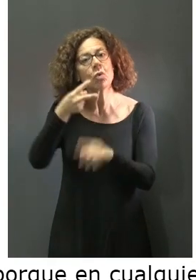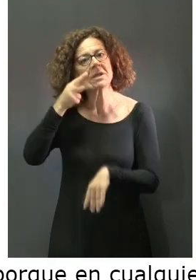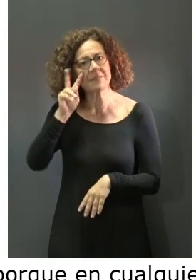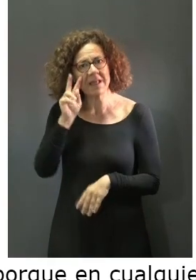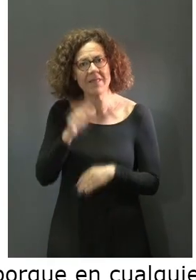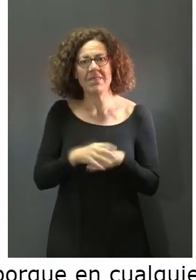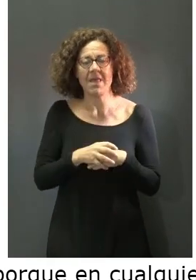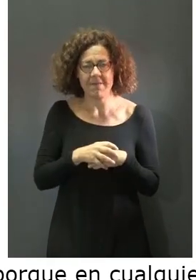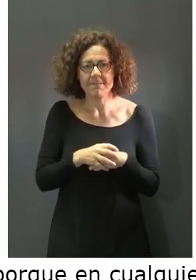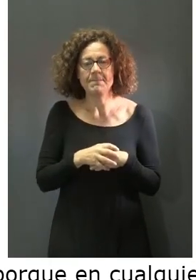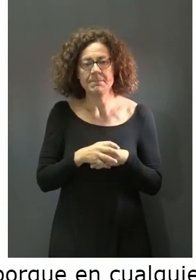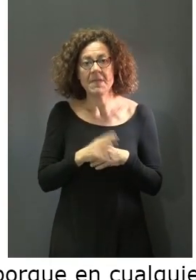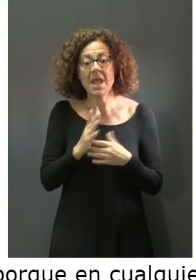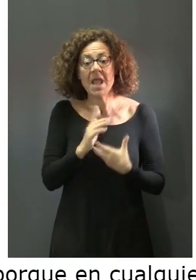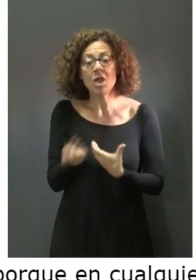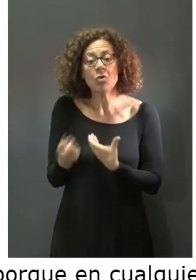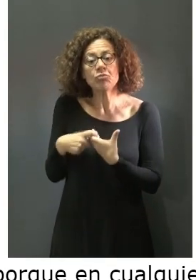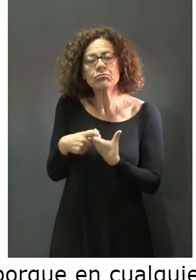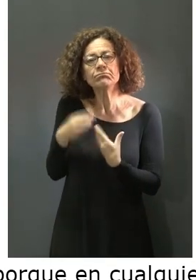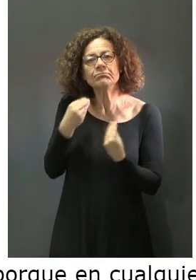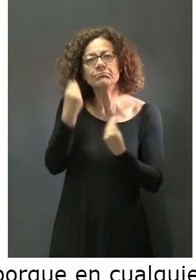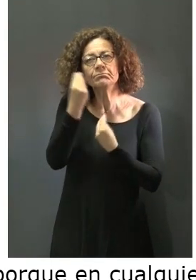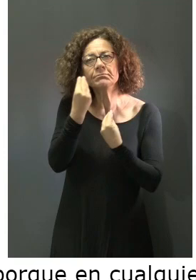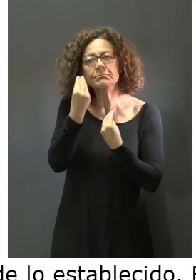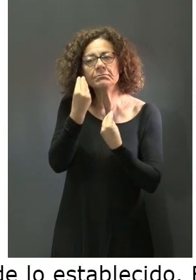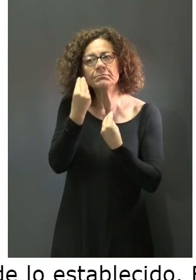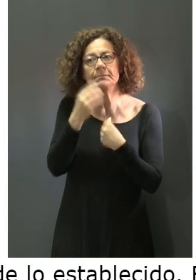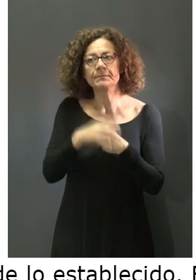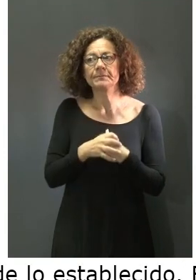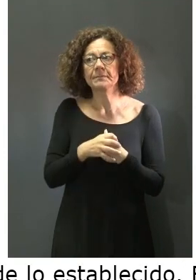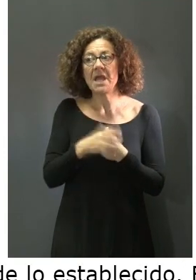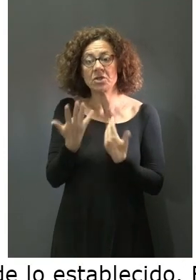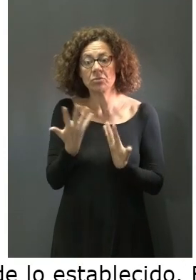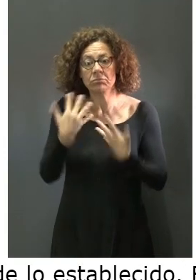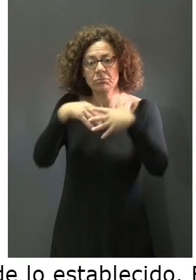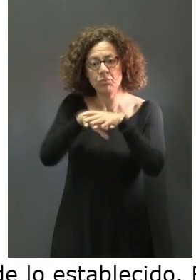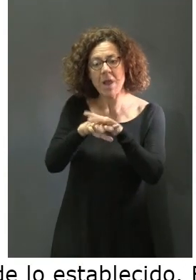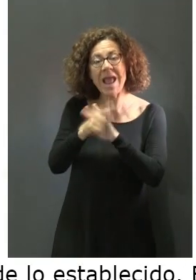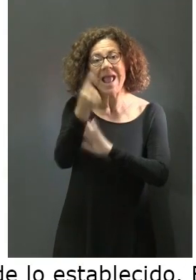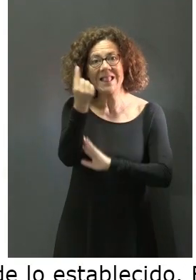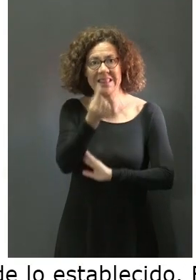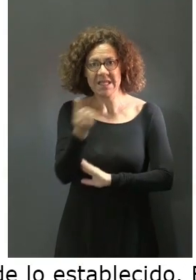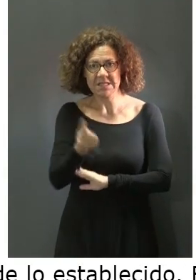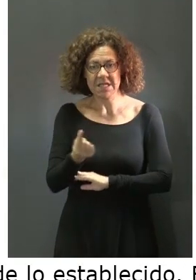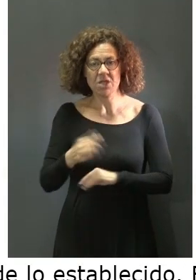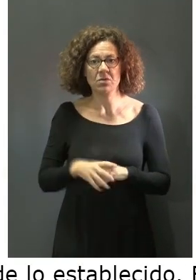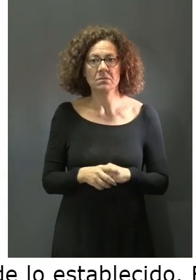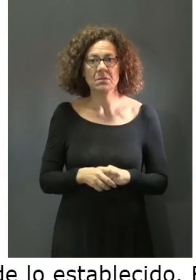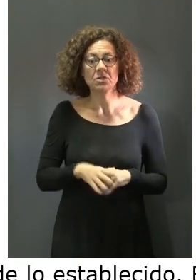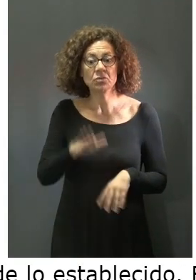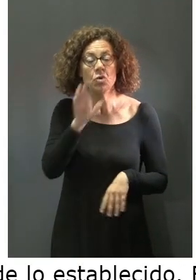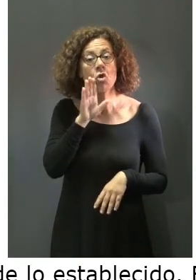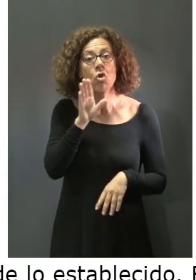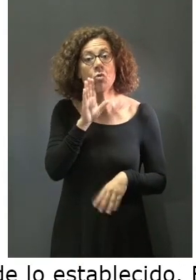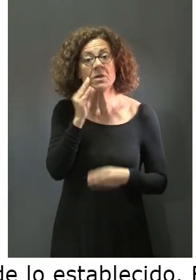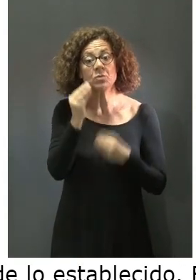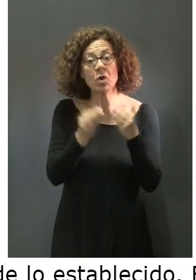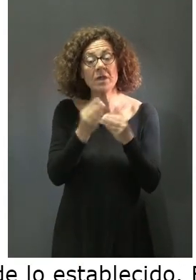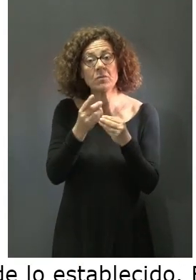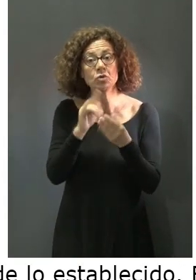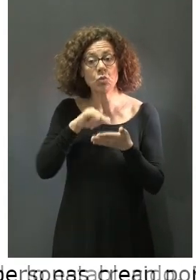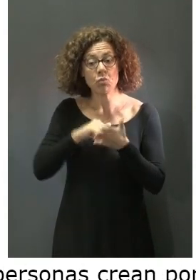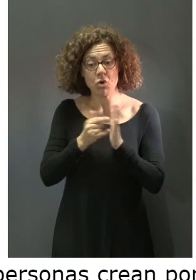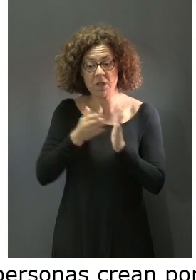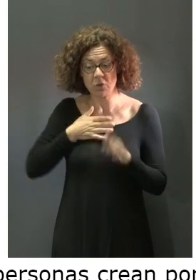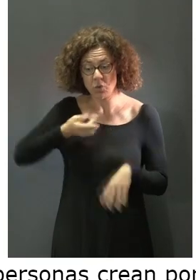experiencia y, bueno, incorporémoslos en el diseño. Y es lo que hicimos en un